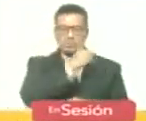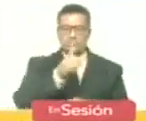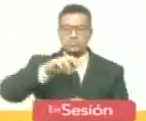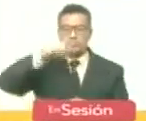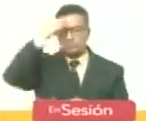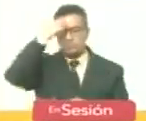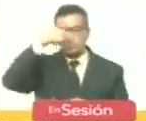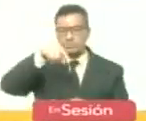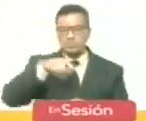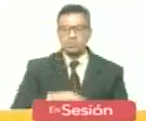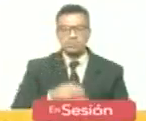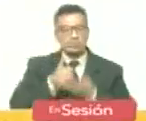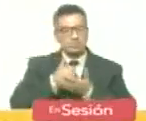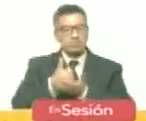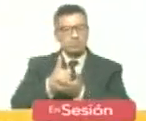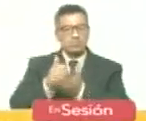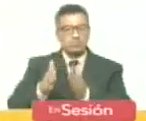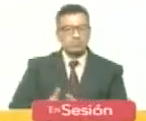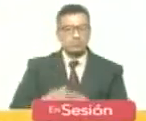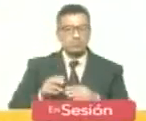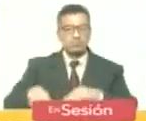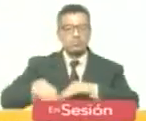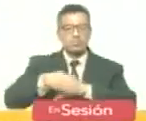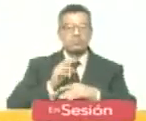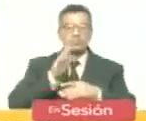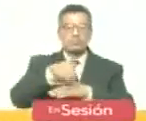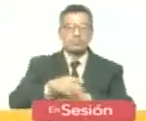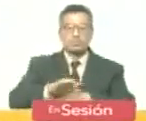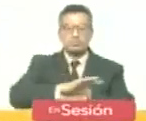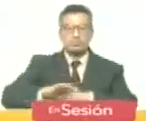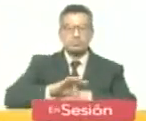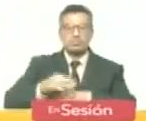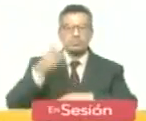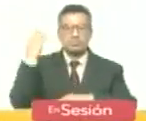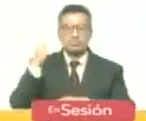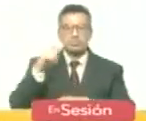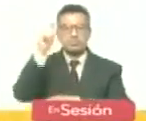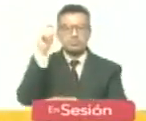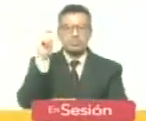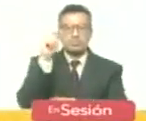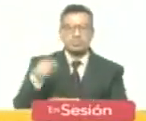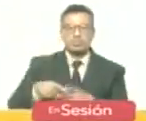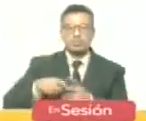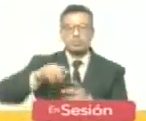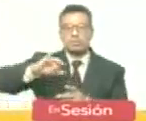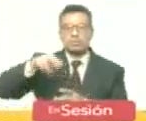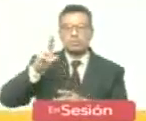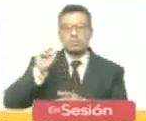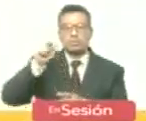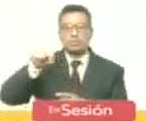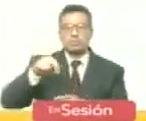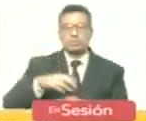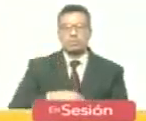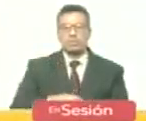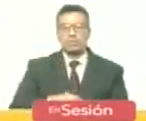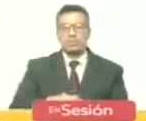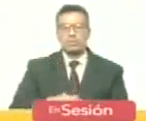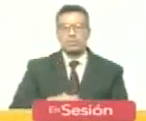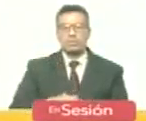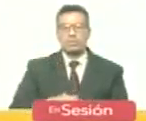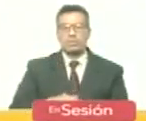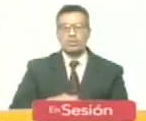y que fue ayudado a pasar la frontera por este exdiputado, Juan Requesén, en